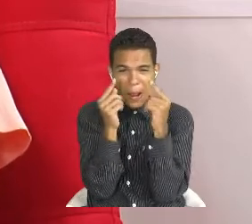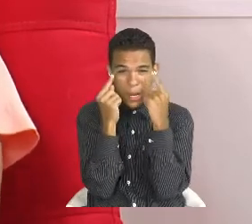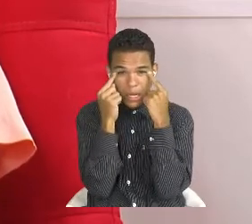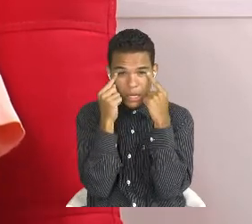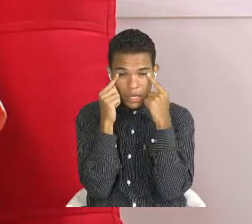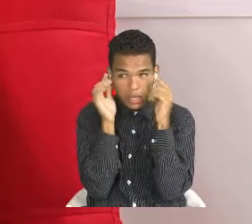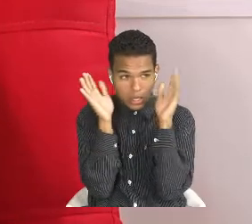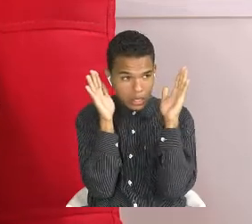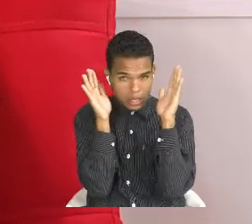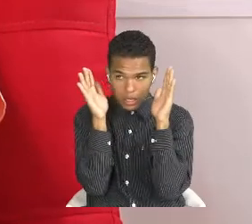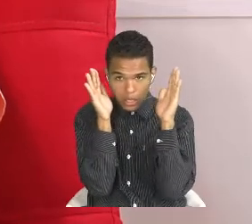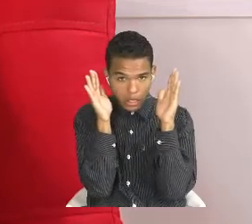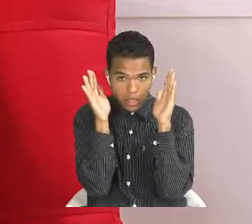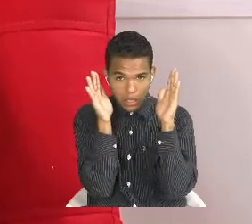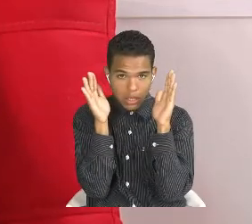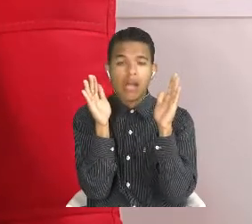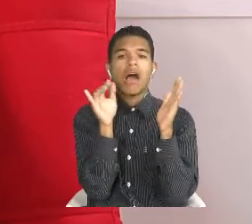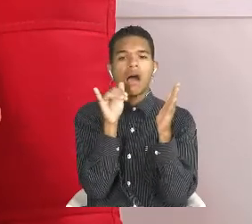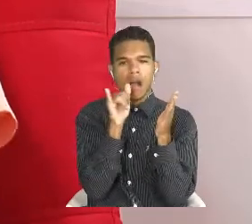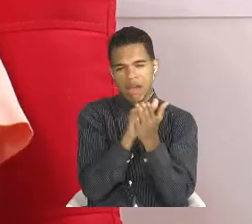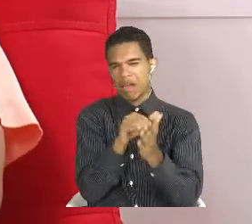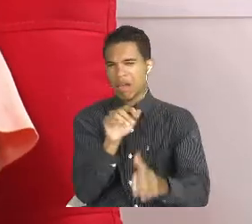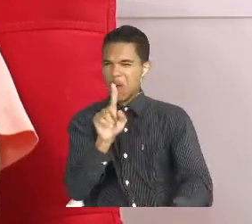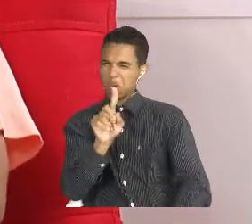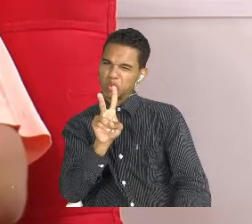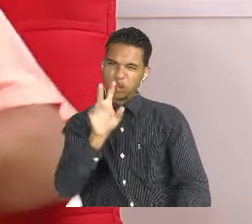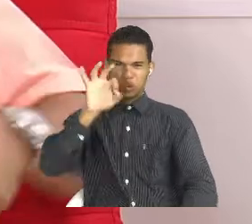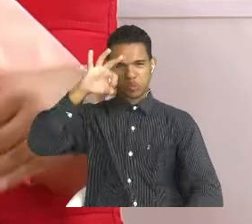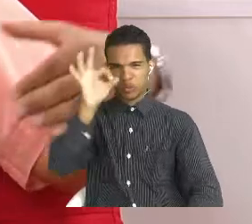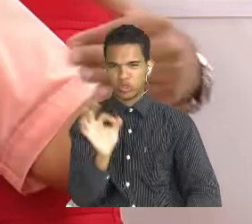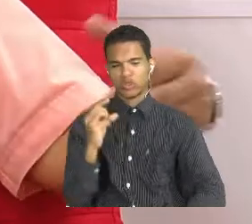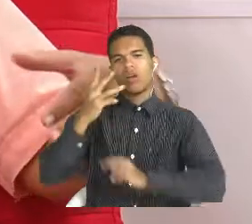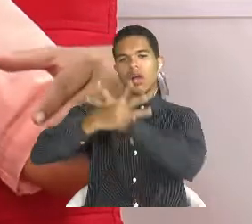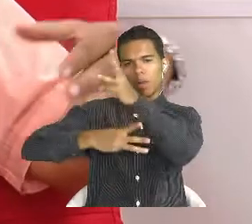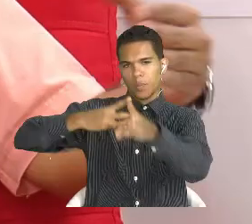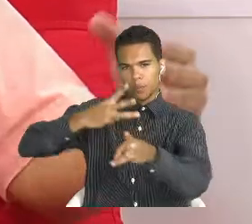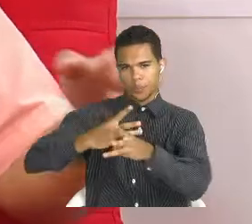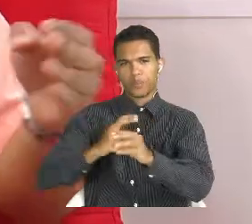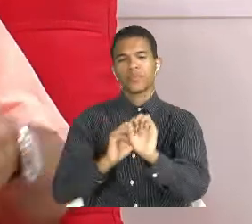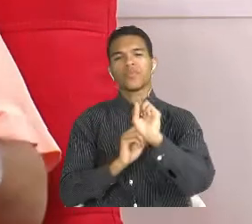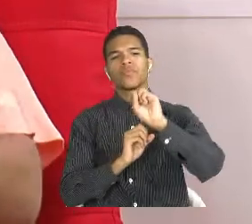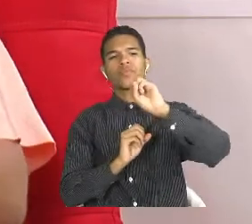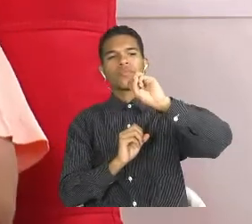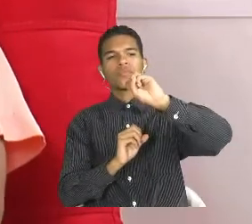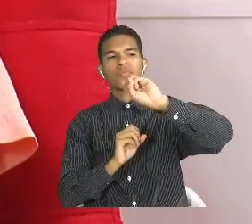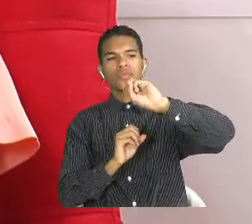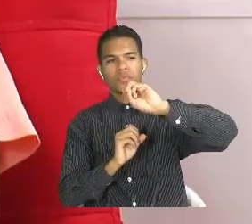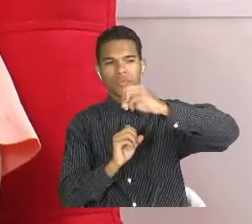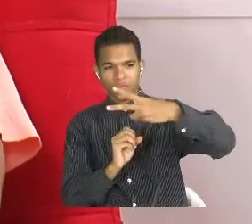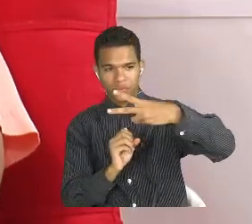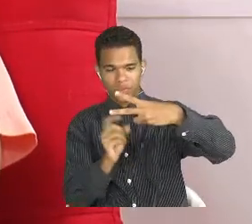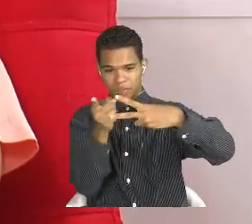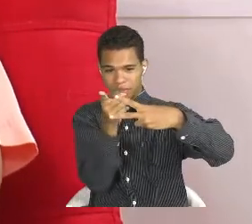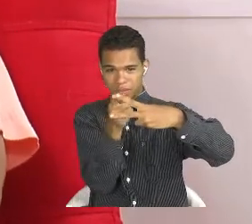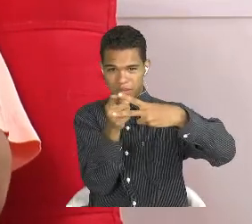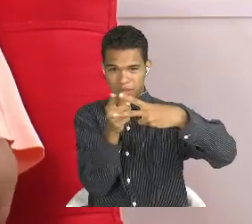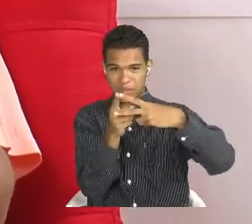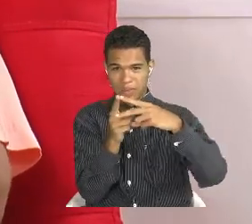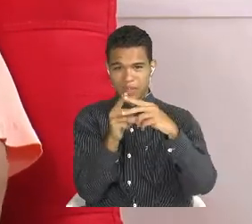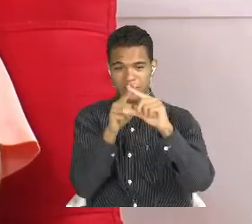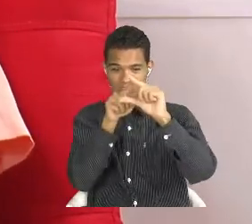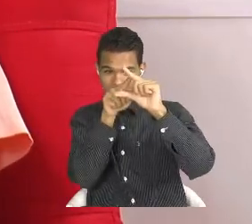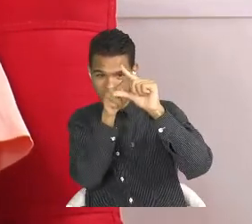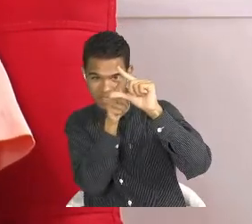mundial lo puede manifestar con los síntomas que ya te describí. Y el glaucoma primario de ángulo abierto es el más frecuente,